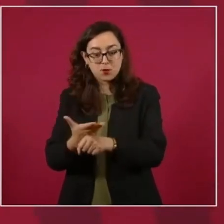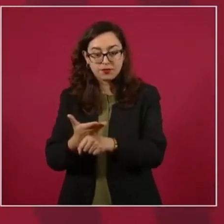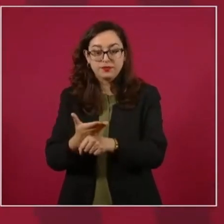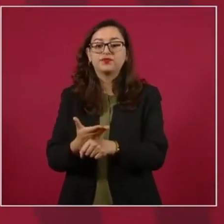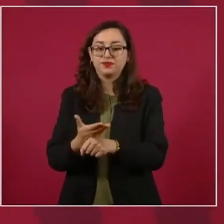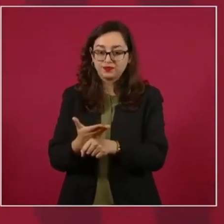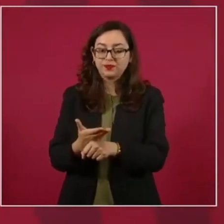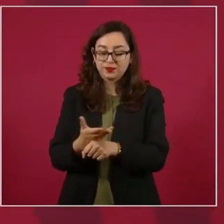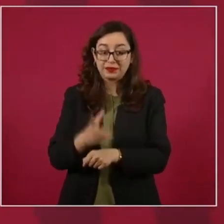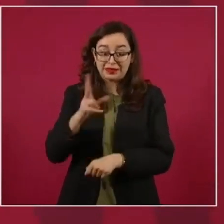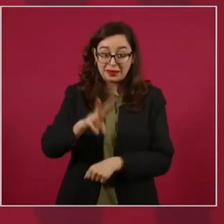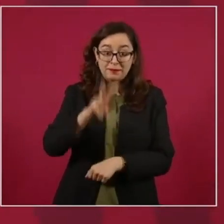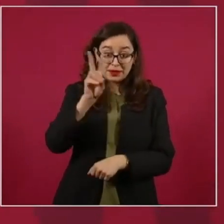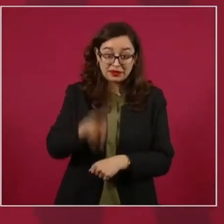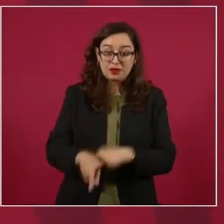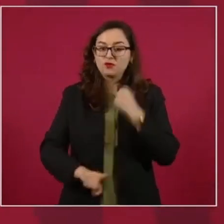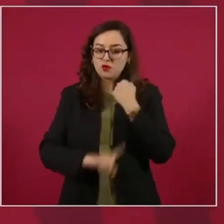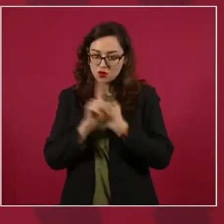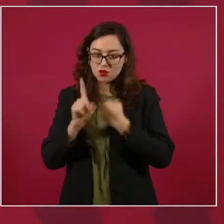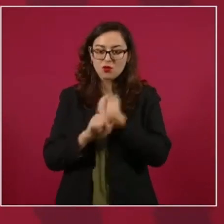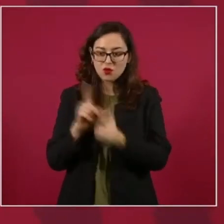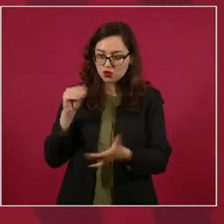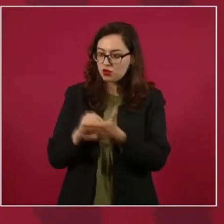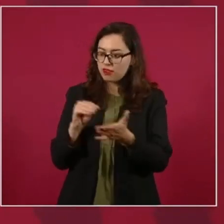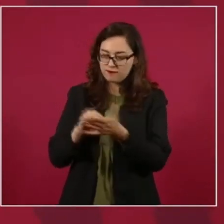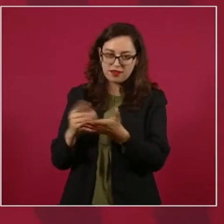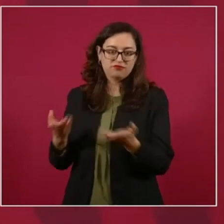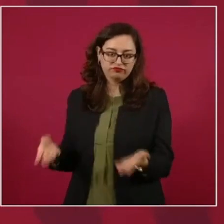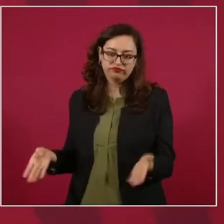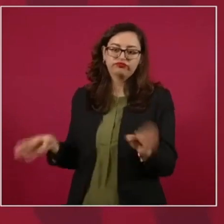ha terminado de resolverse.